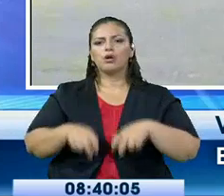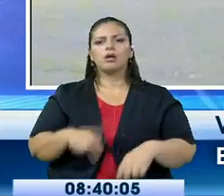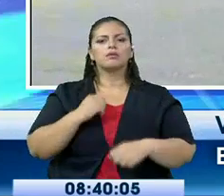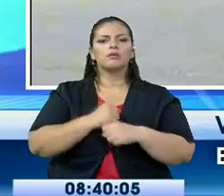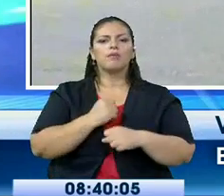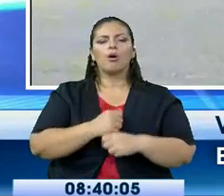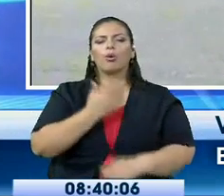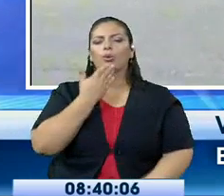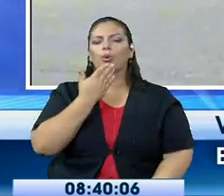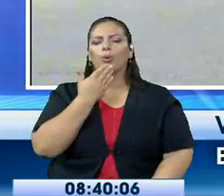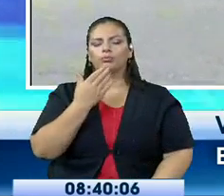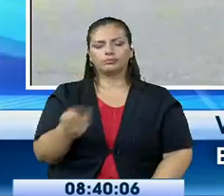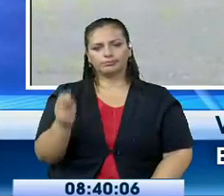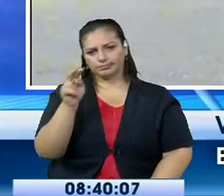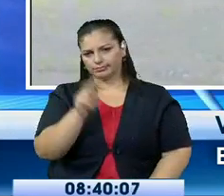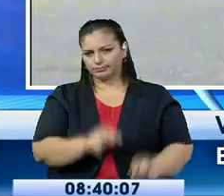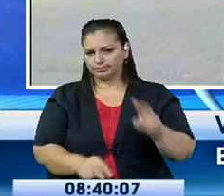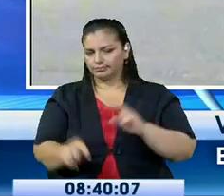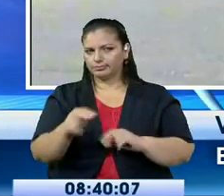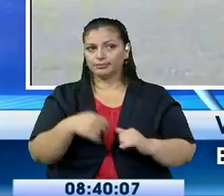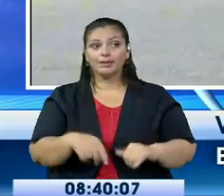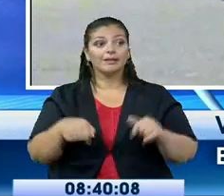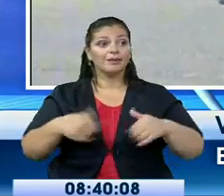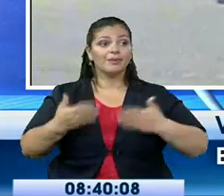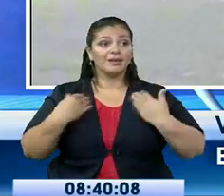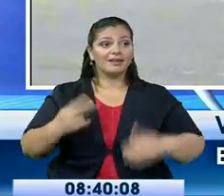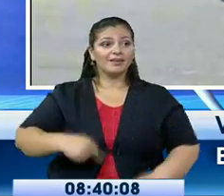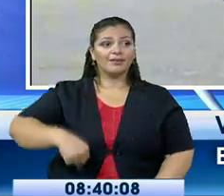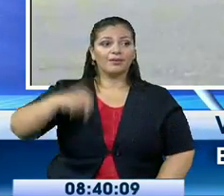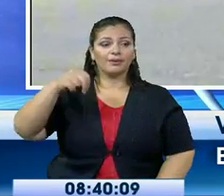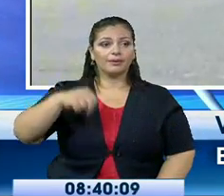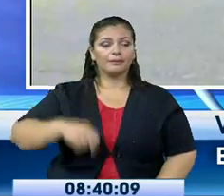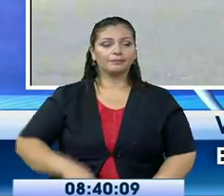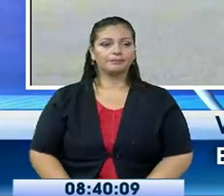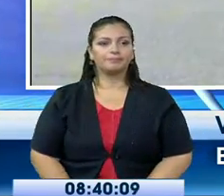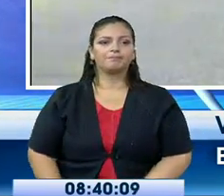conductores de sus tricimotos por este sector al norte de la ciudad de Guayaquil. Sigan ustedes con más información.